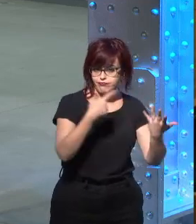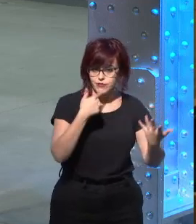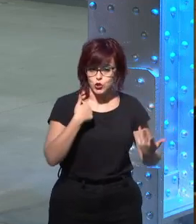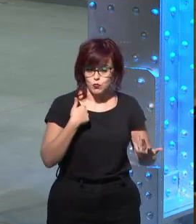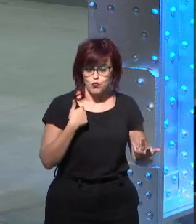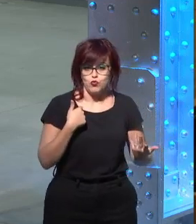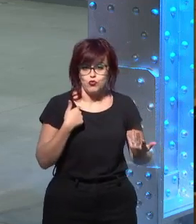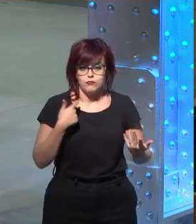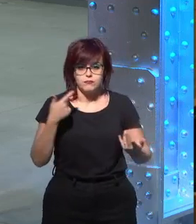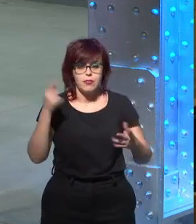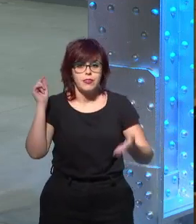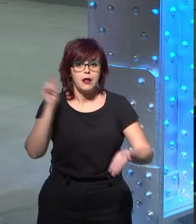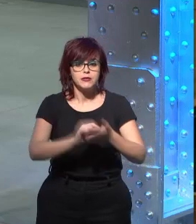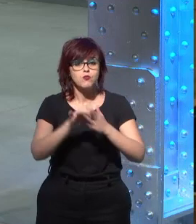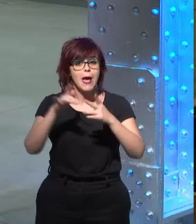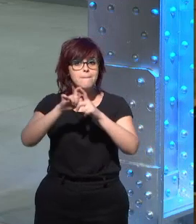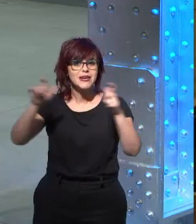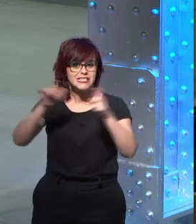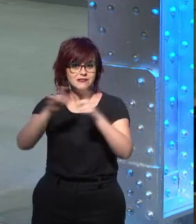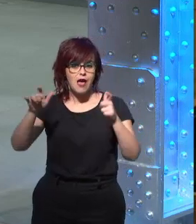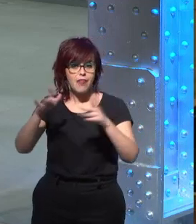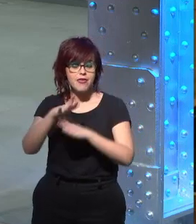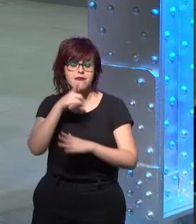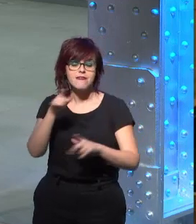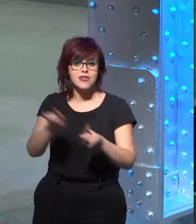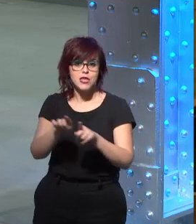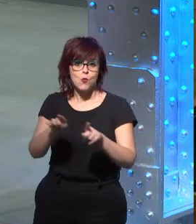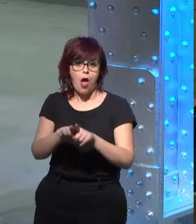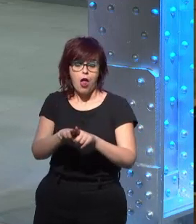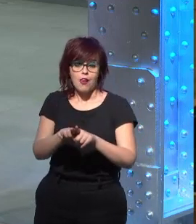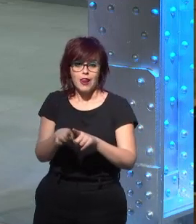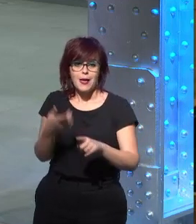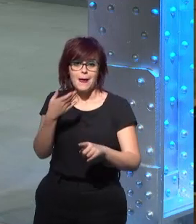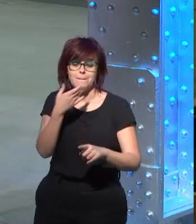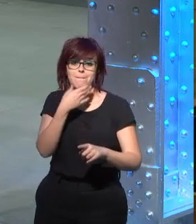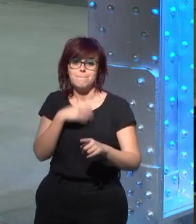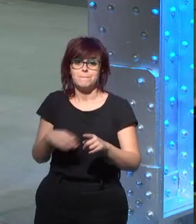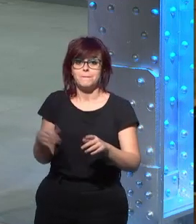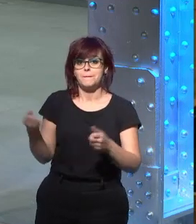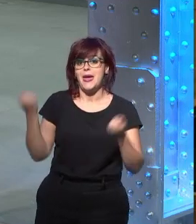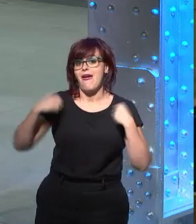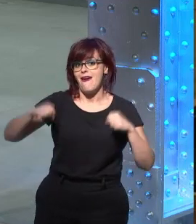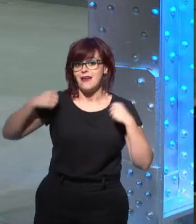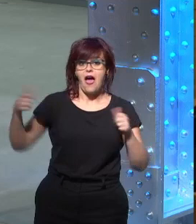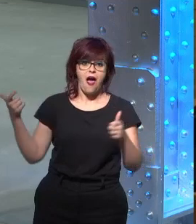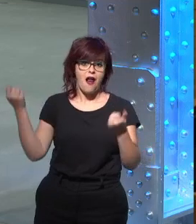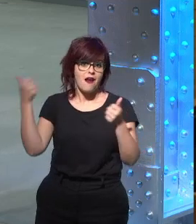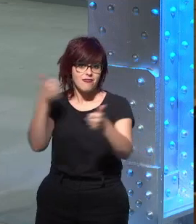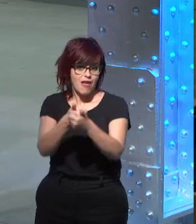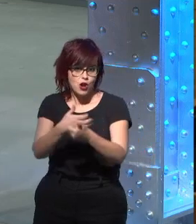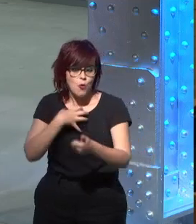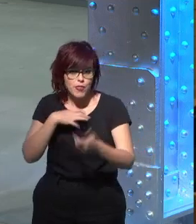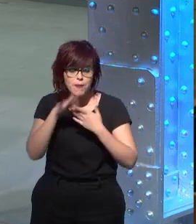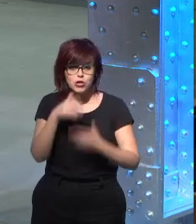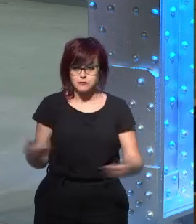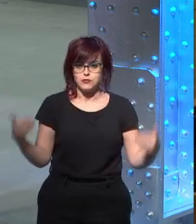puedo incorporar a una empresa como becaria pues porque tengo unas responsabilidades familiares que no me lo permiten. Entonces, pues digo,